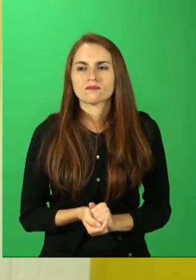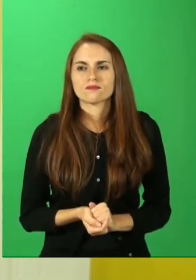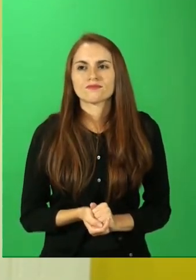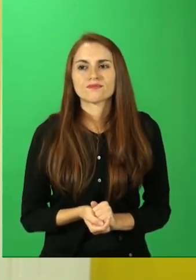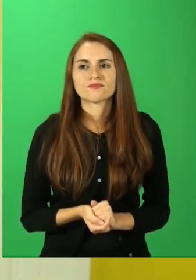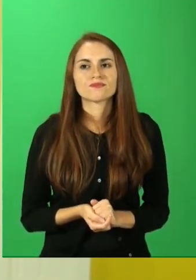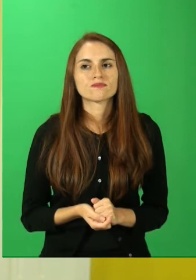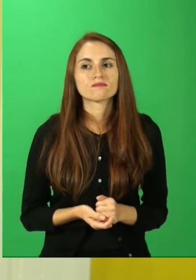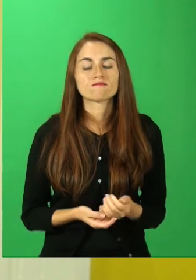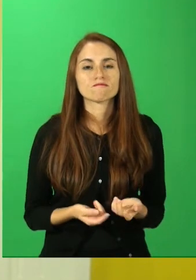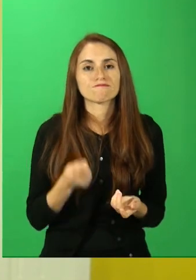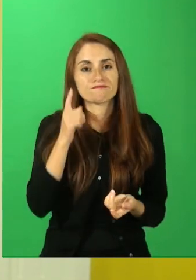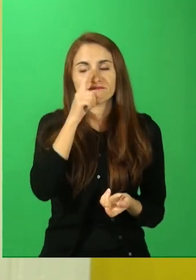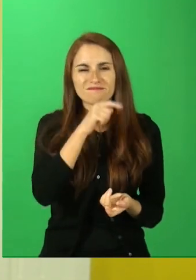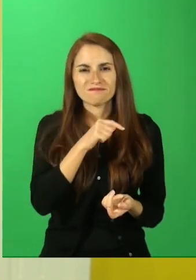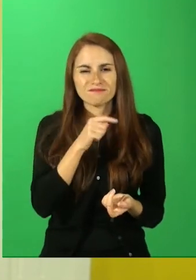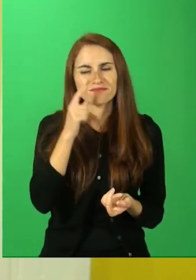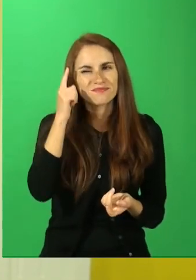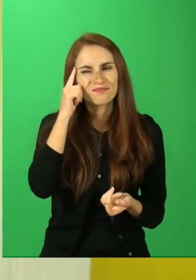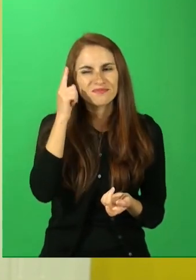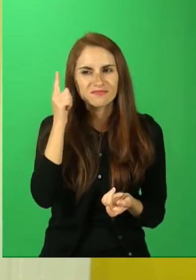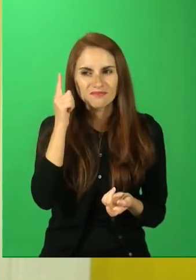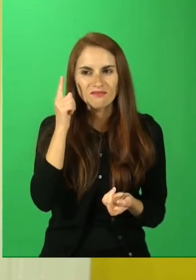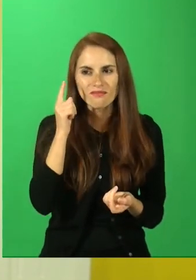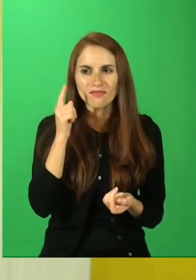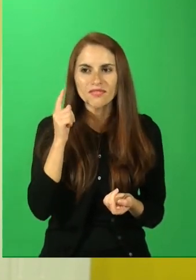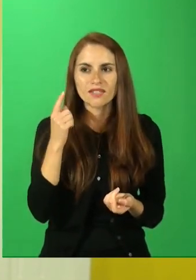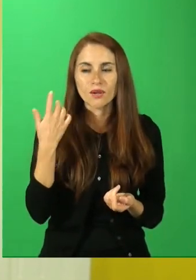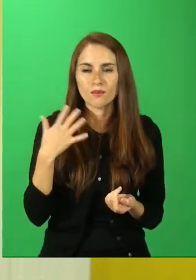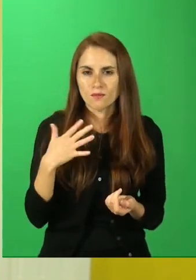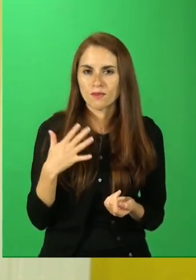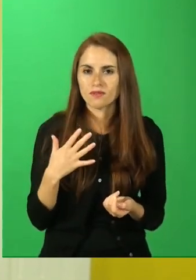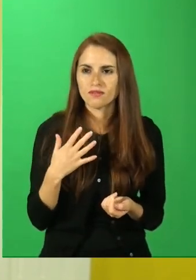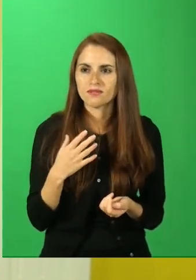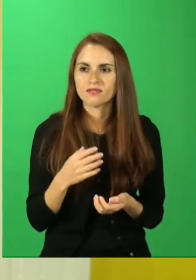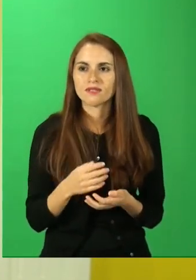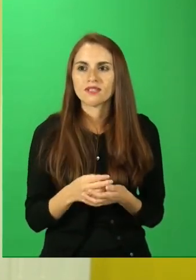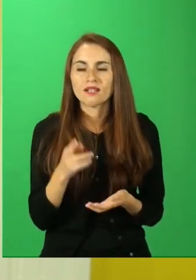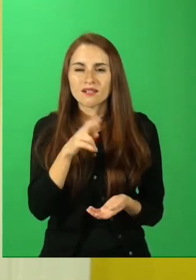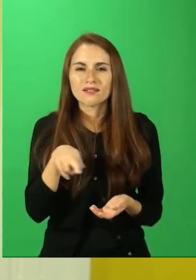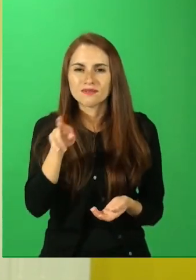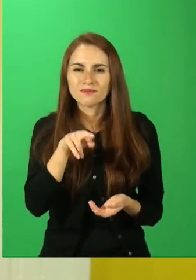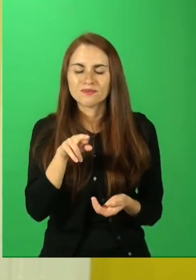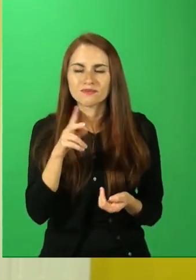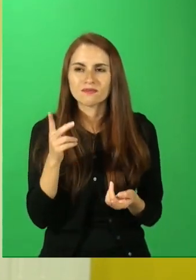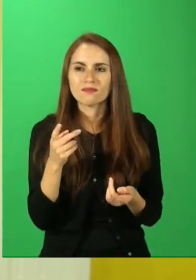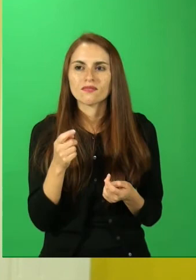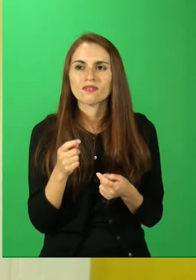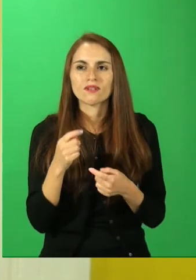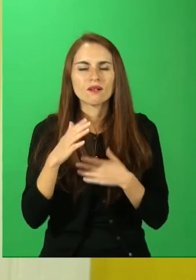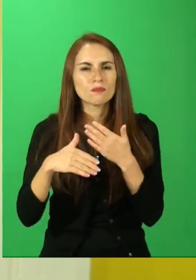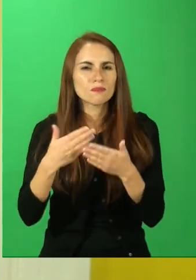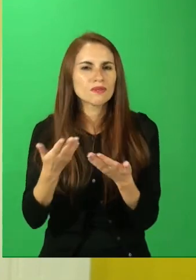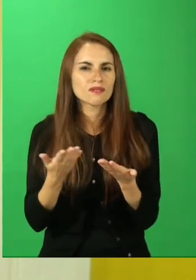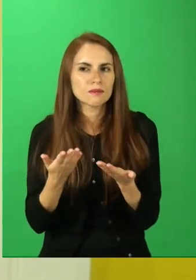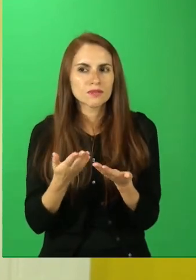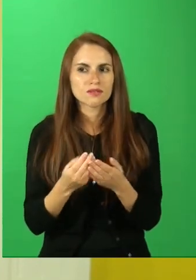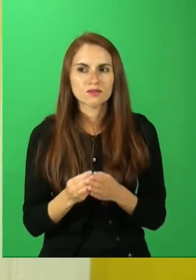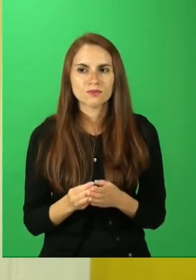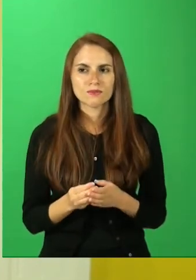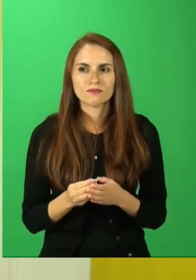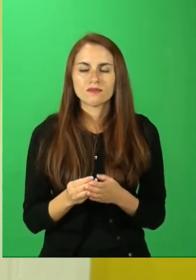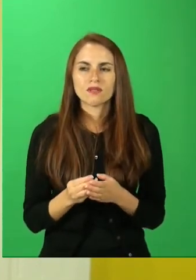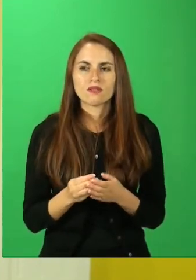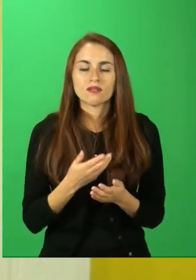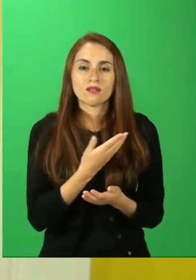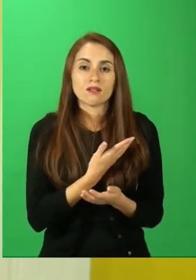Y como última idea fundamental, ya lo dijimos, las causas que también generan el surgimiento de este